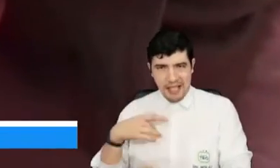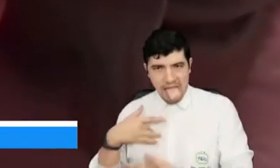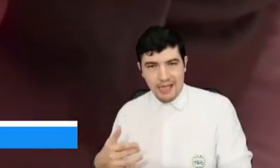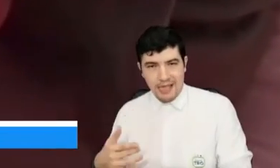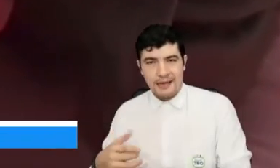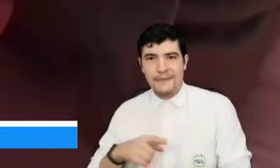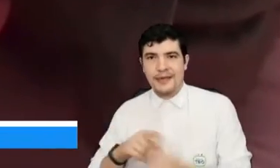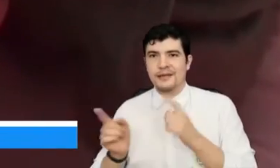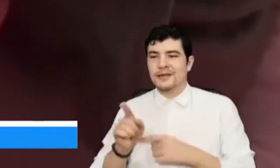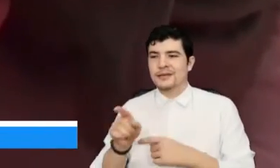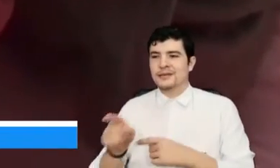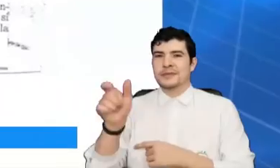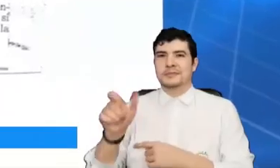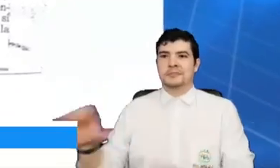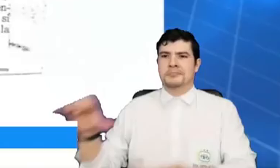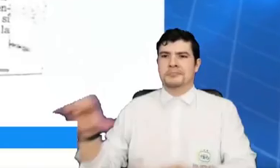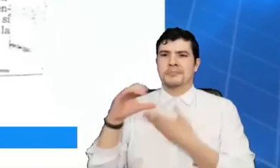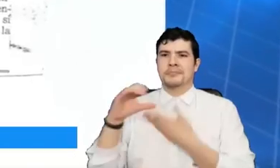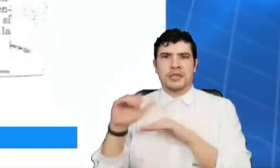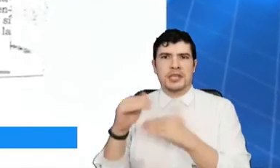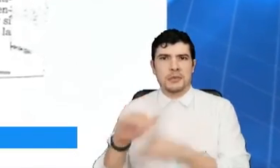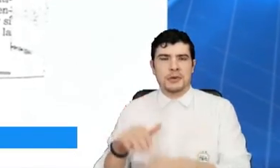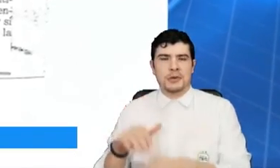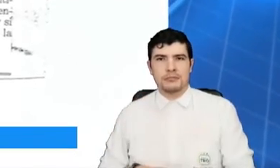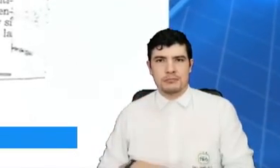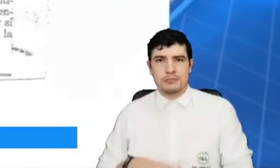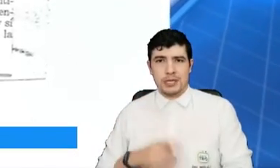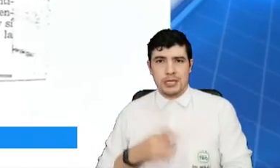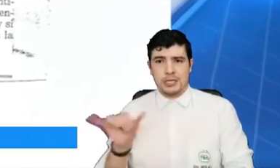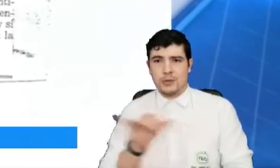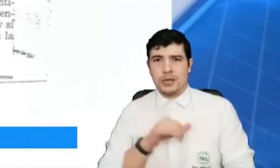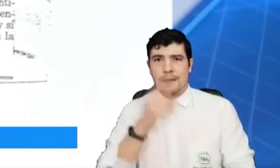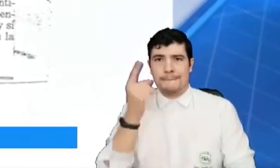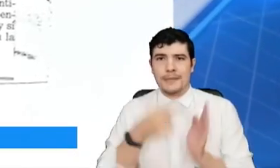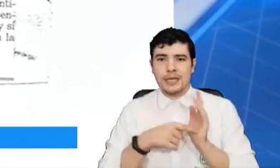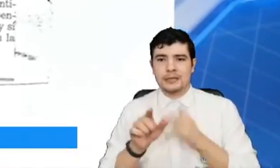mínimo, como si hubiera cotizado 1.000 semanas y no 1.650.